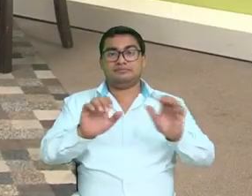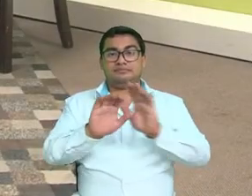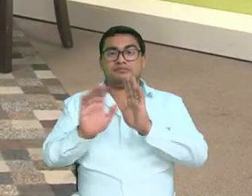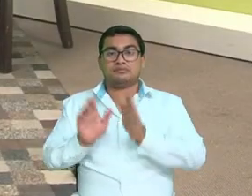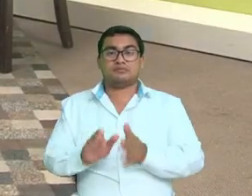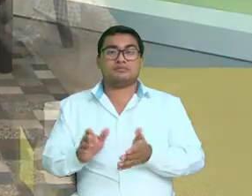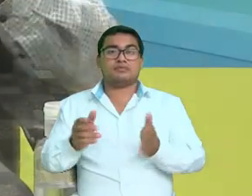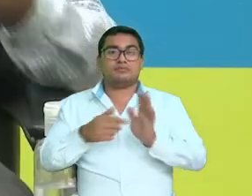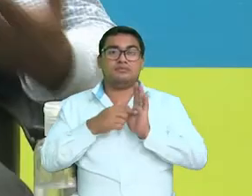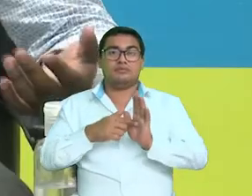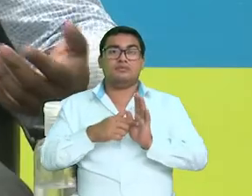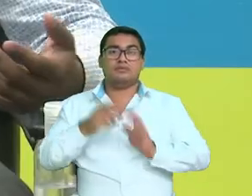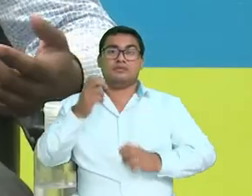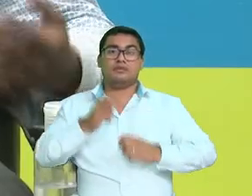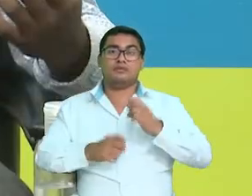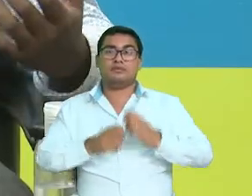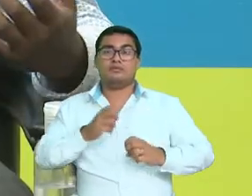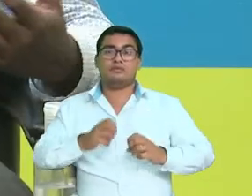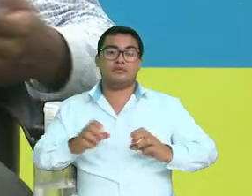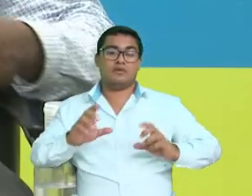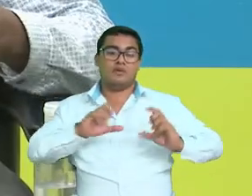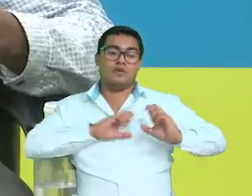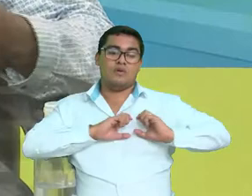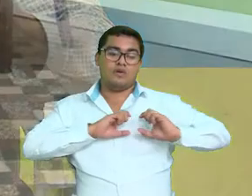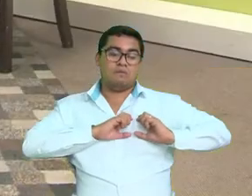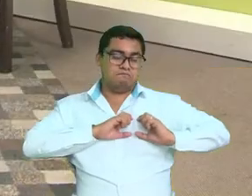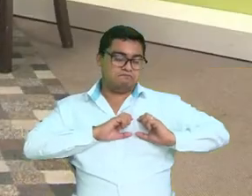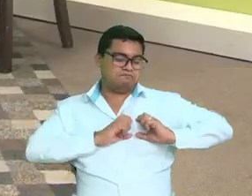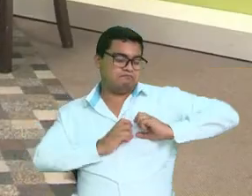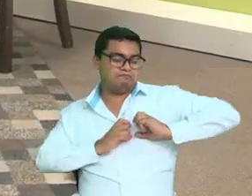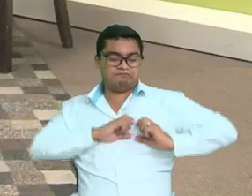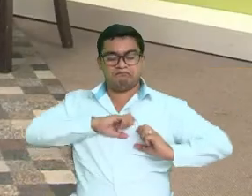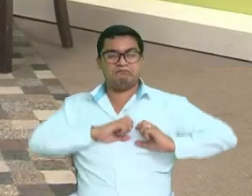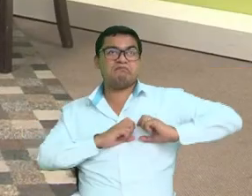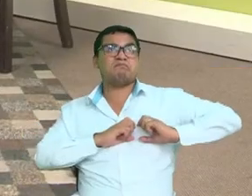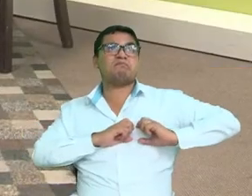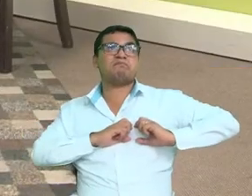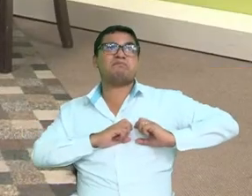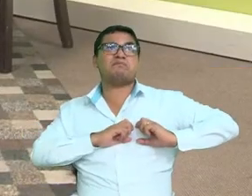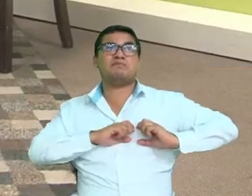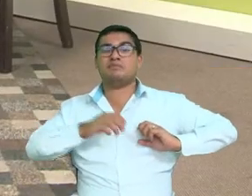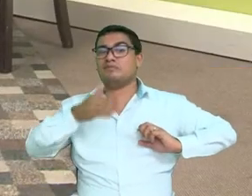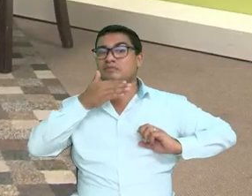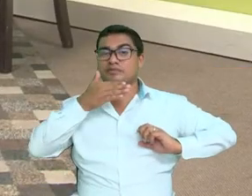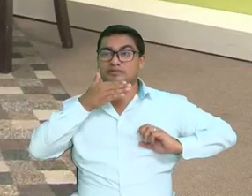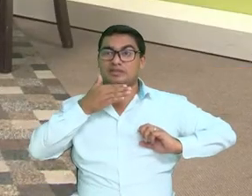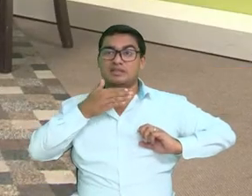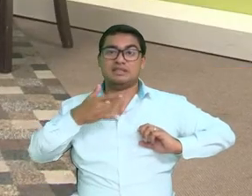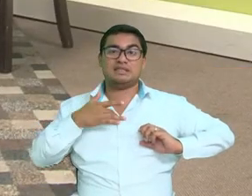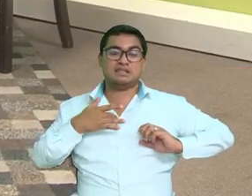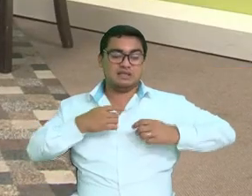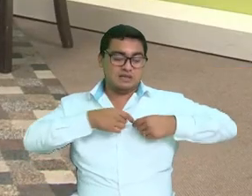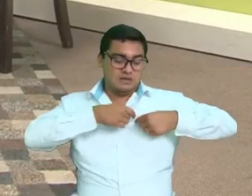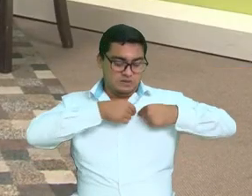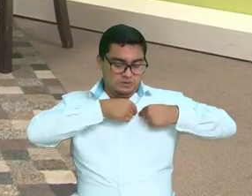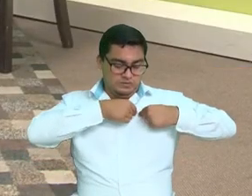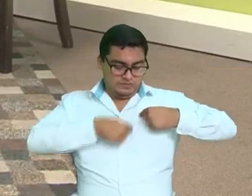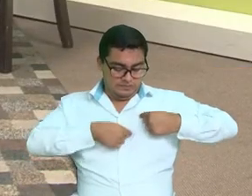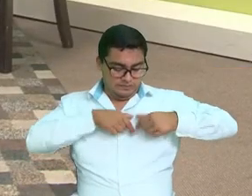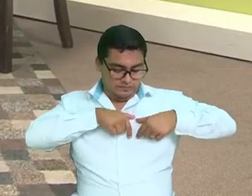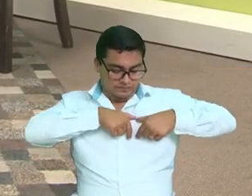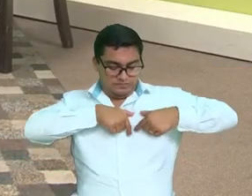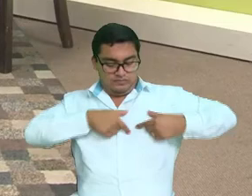malformaciones en el corazón. En el corazón, sí. La mayoría de las malformaciones del corazón necesitan